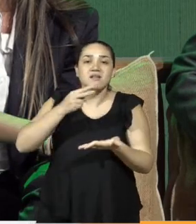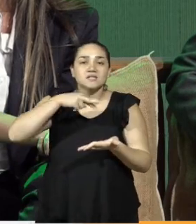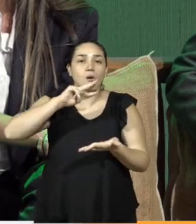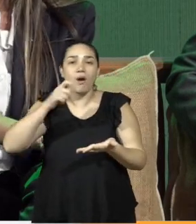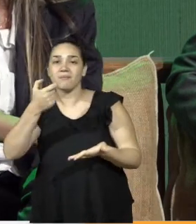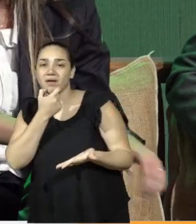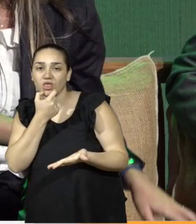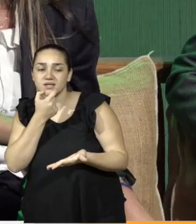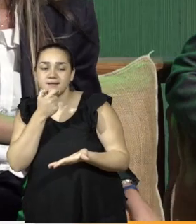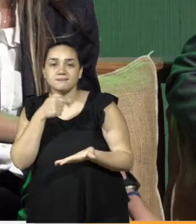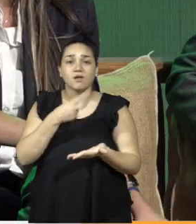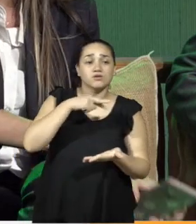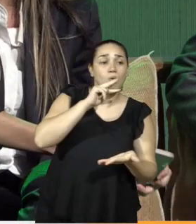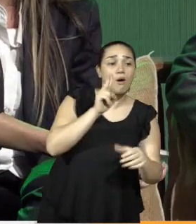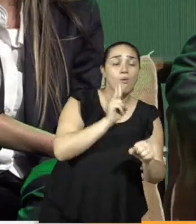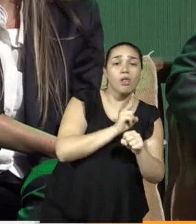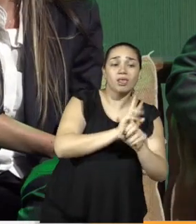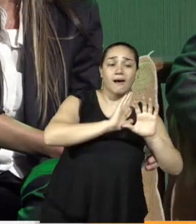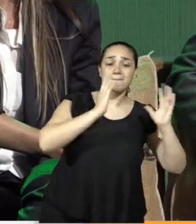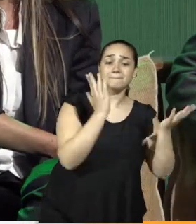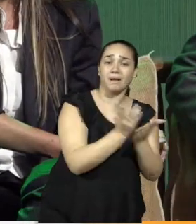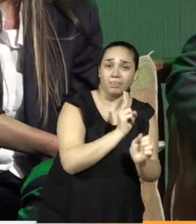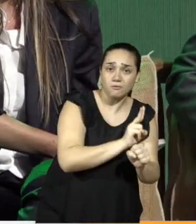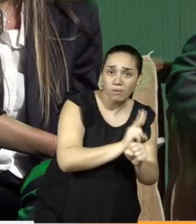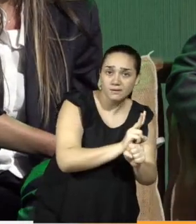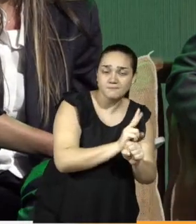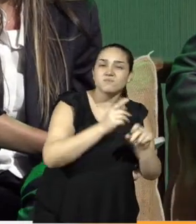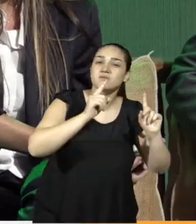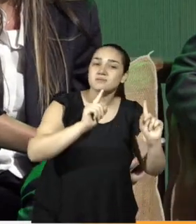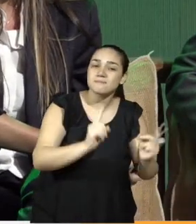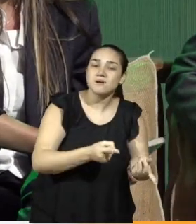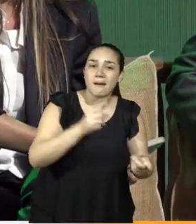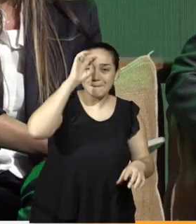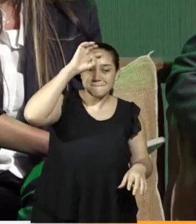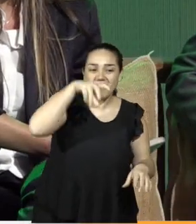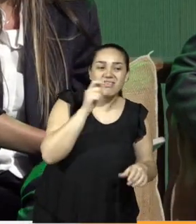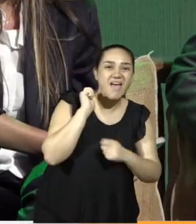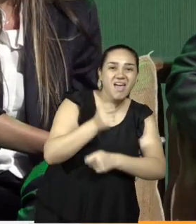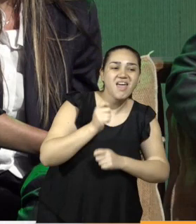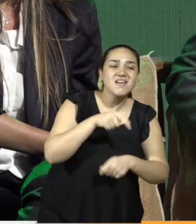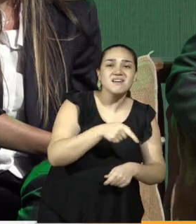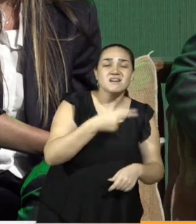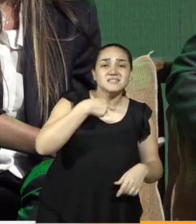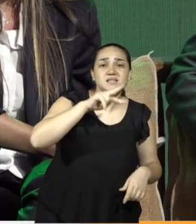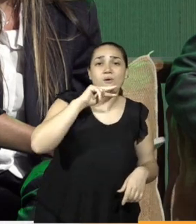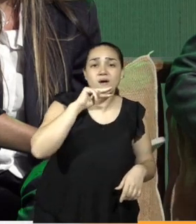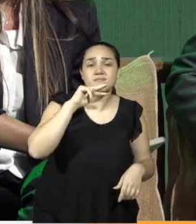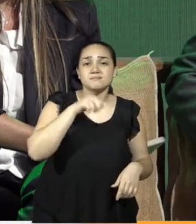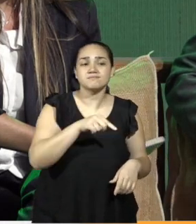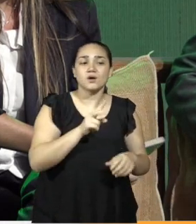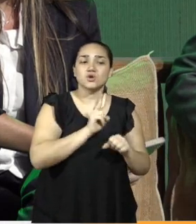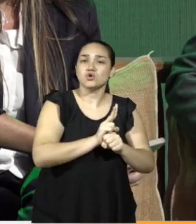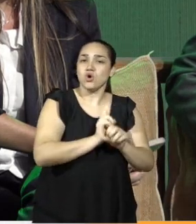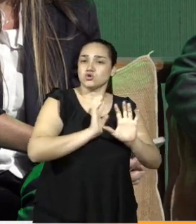estar cuidando su ambiente y tiene que también cuidar que la minería que se hace en San Juan sea sustentable,